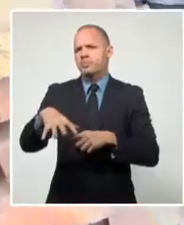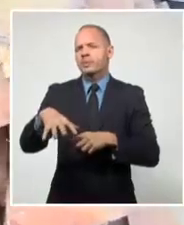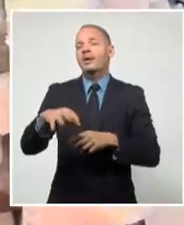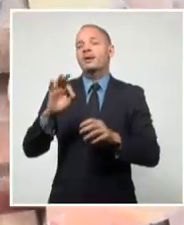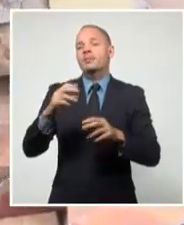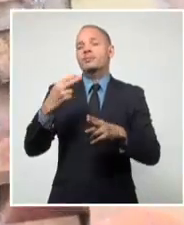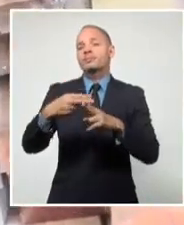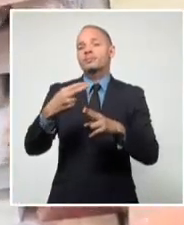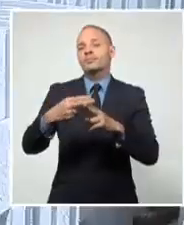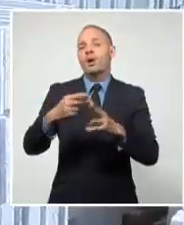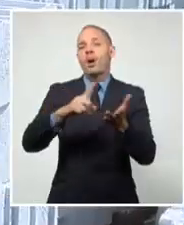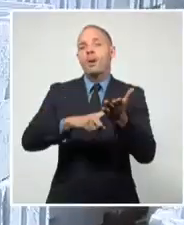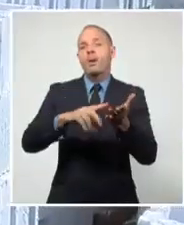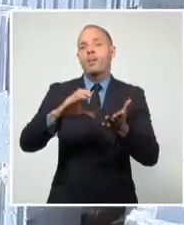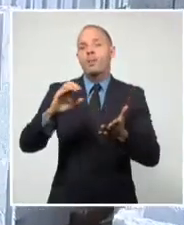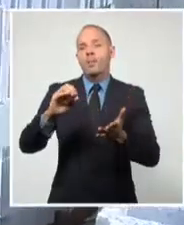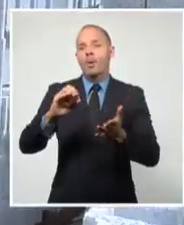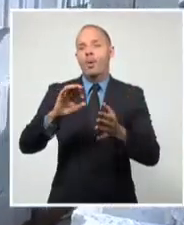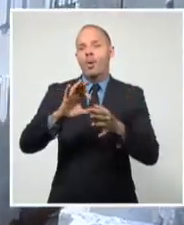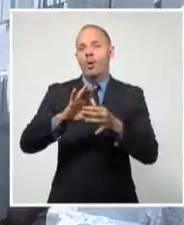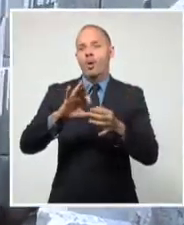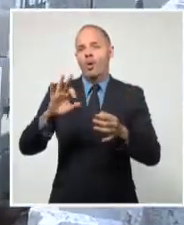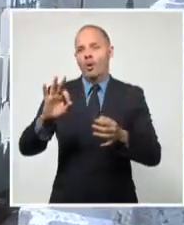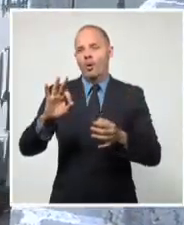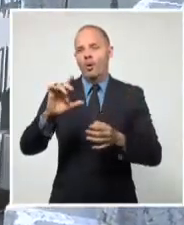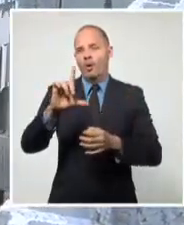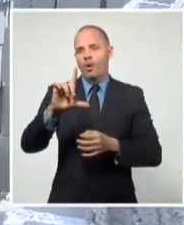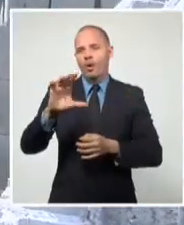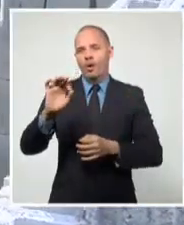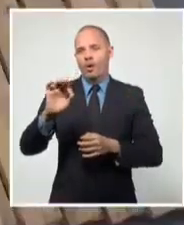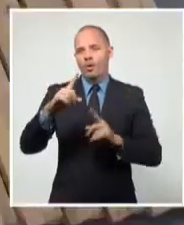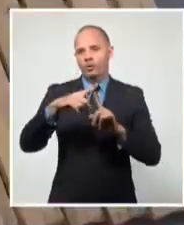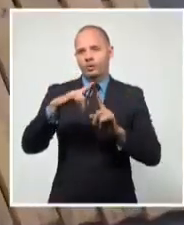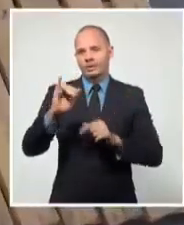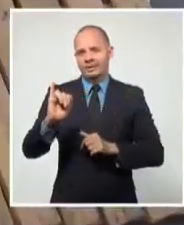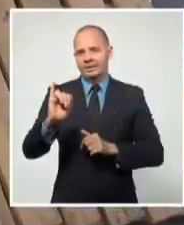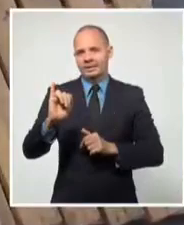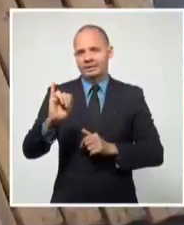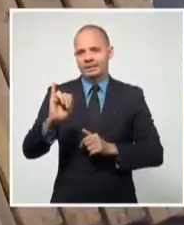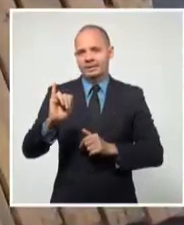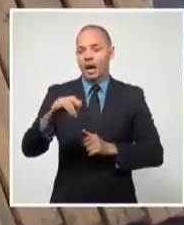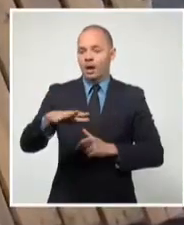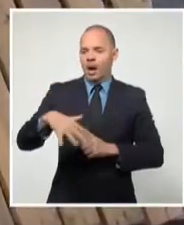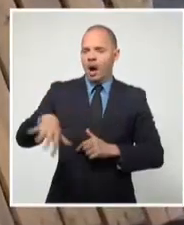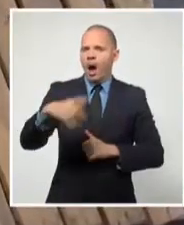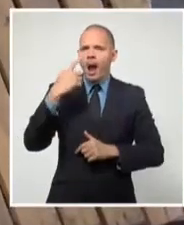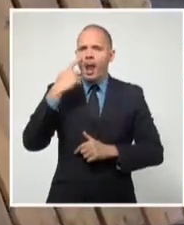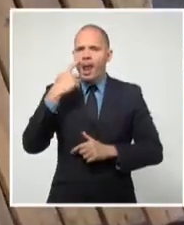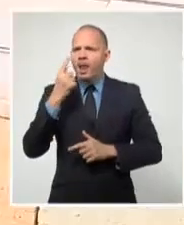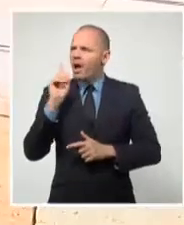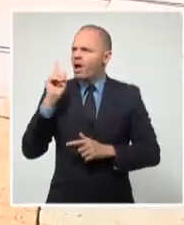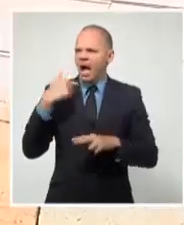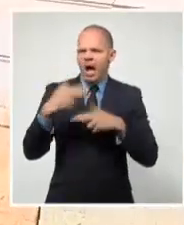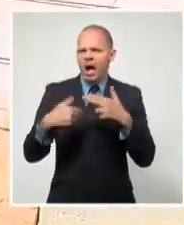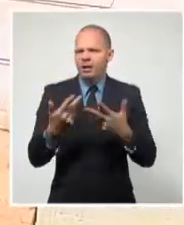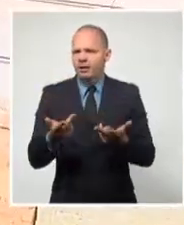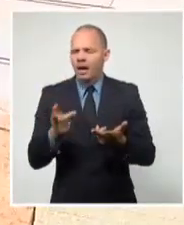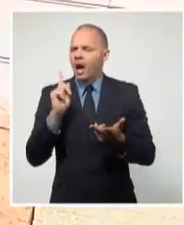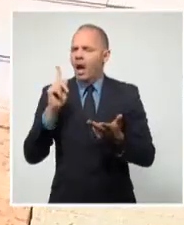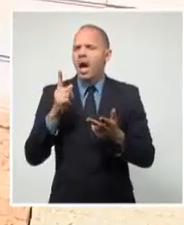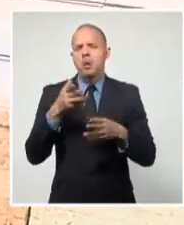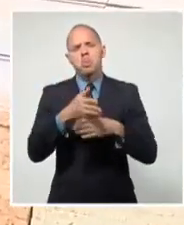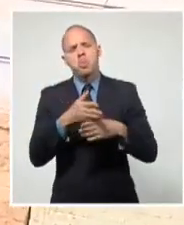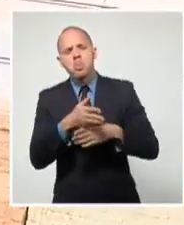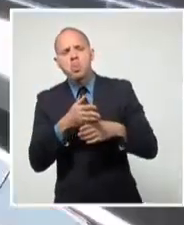municipio de marianao integrada el programa nacional de la vivienda la cooperativa se dedica a la remodelación construcción y